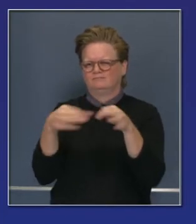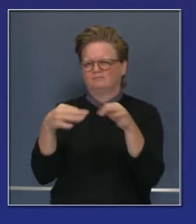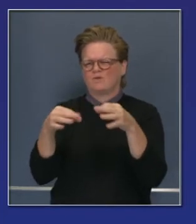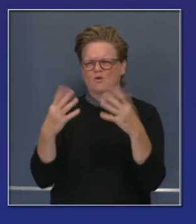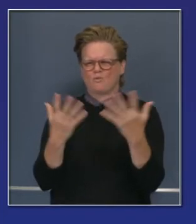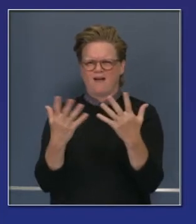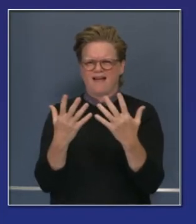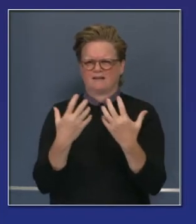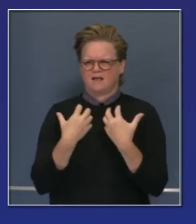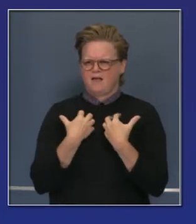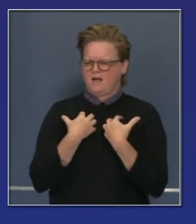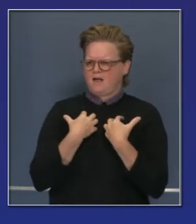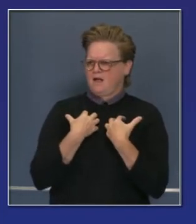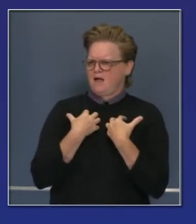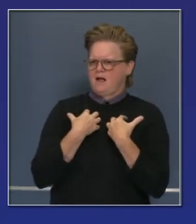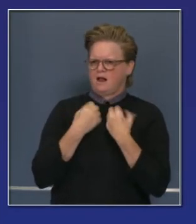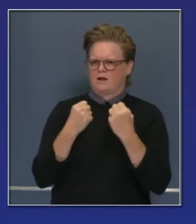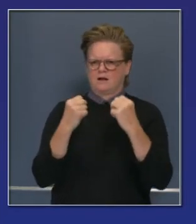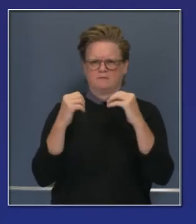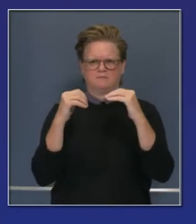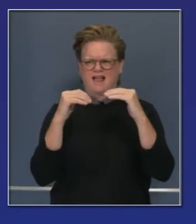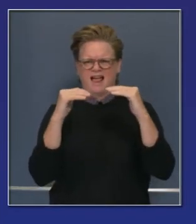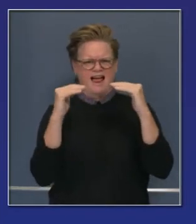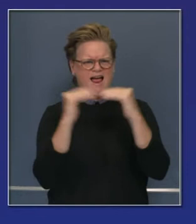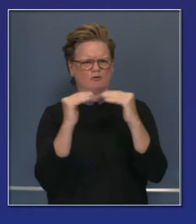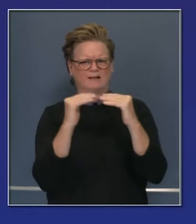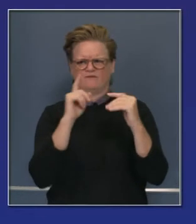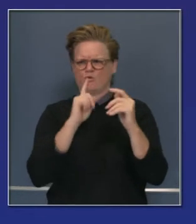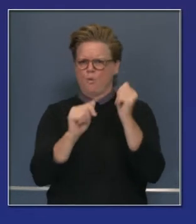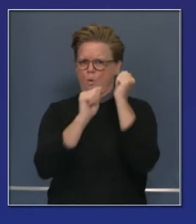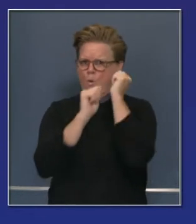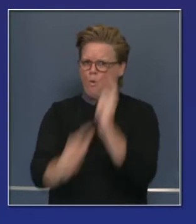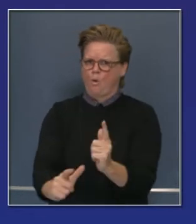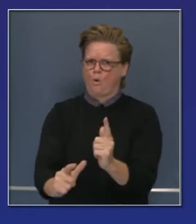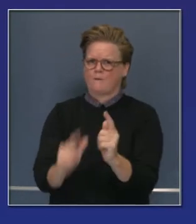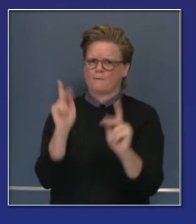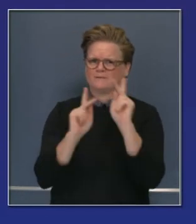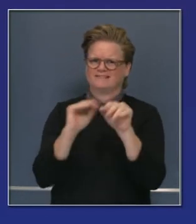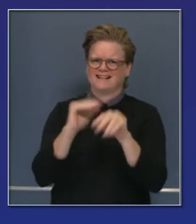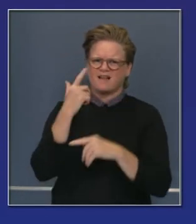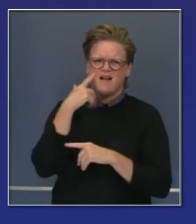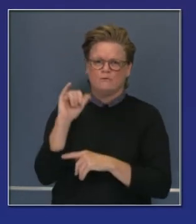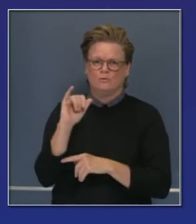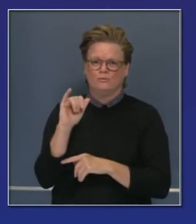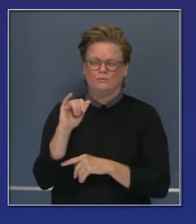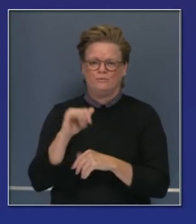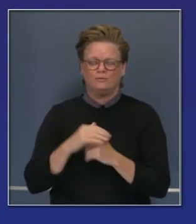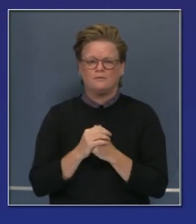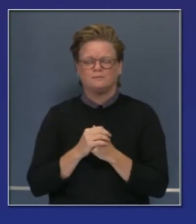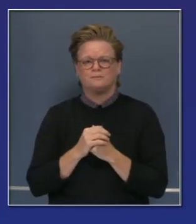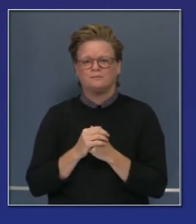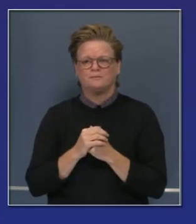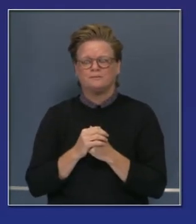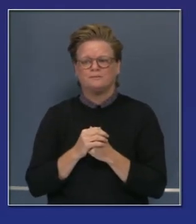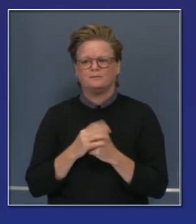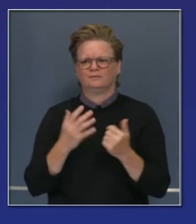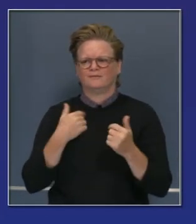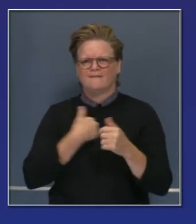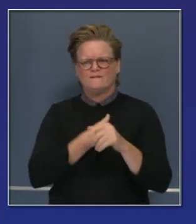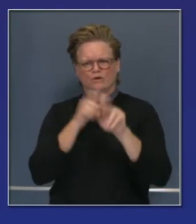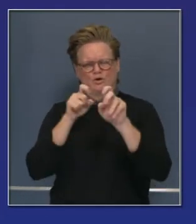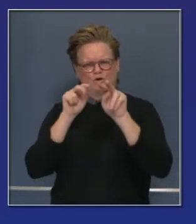de equidad, de salubridad. Él hablará más acerca de eso, pero eso también va a ser fundamental,